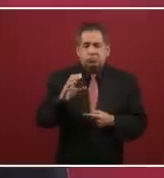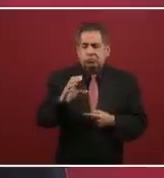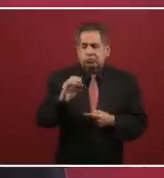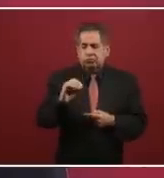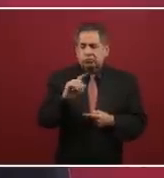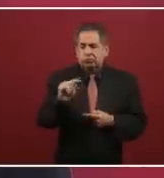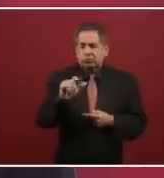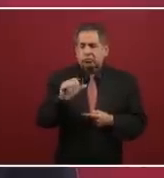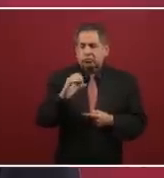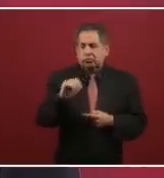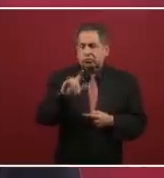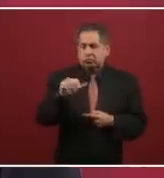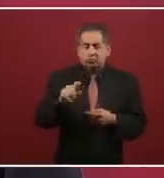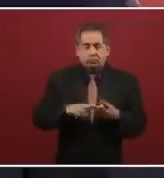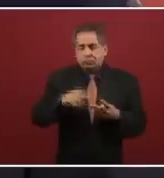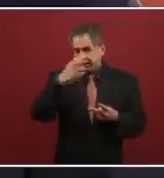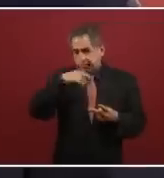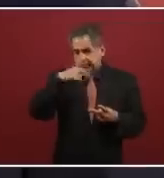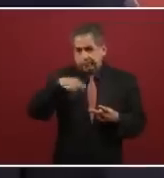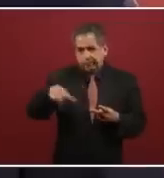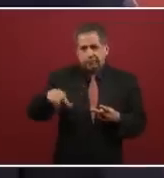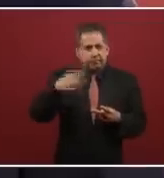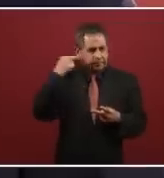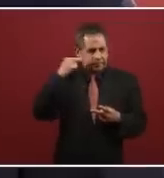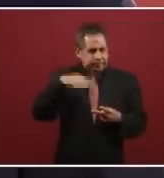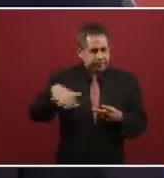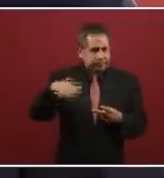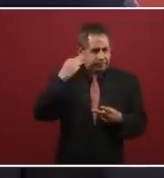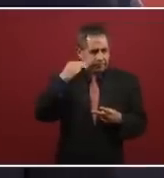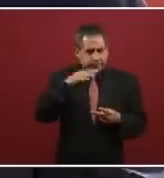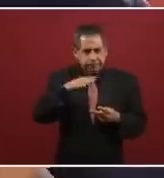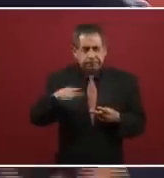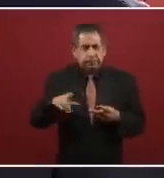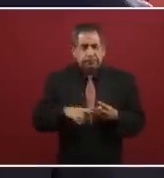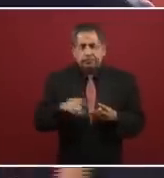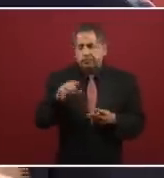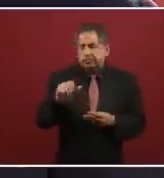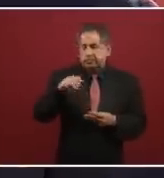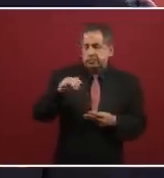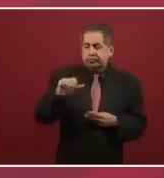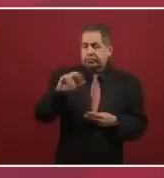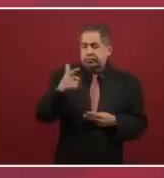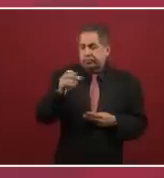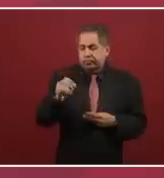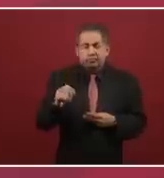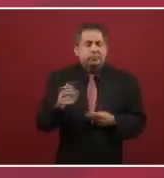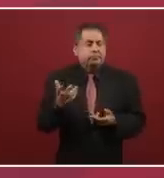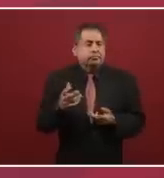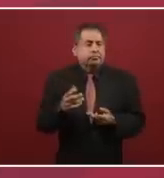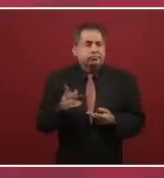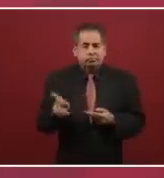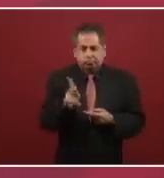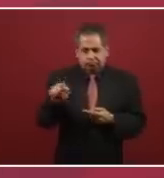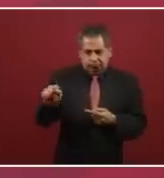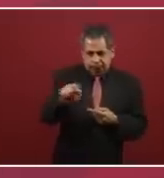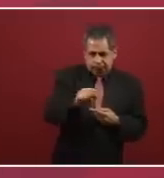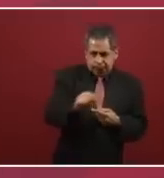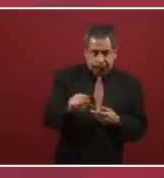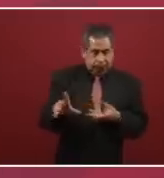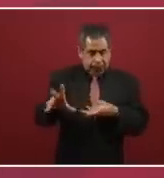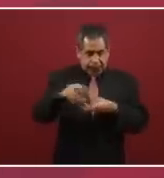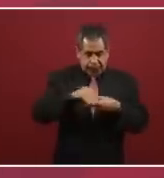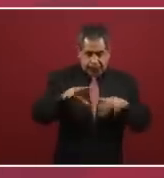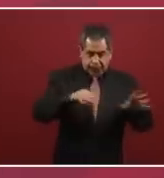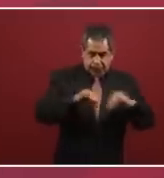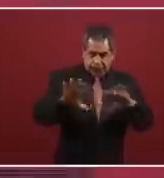Coatzacoalcos, en Lázaro Cárdenas, en Camargo, o sea, se integren.